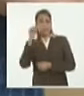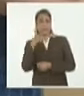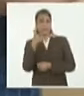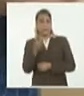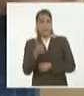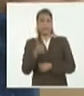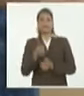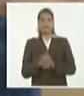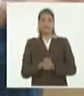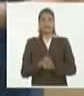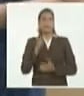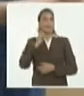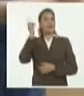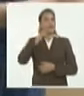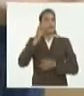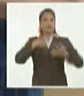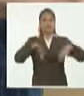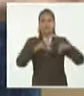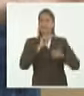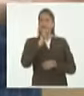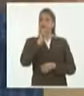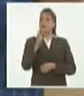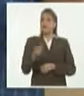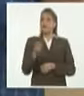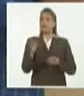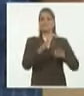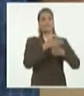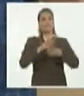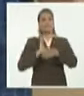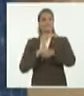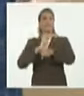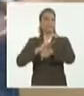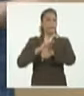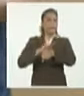en medio de una situación compleja de enfermedad, como ustedes decían,